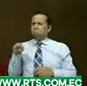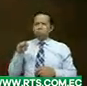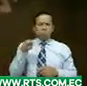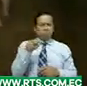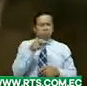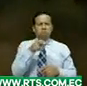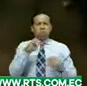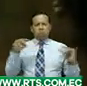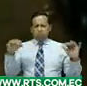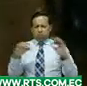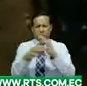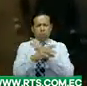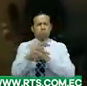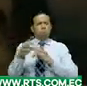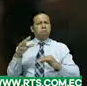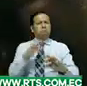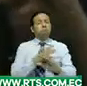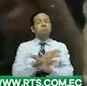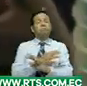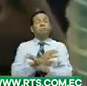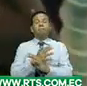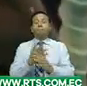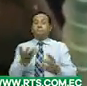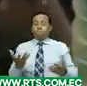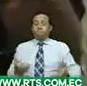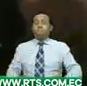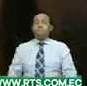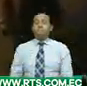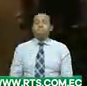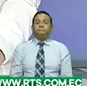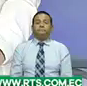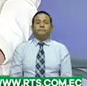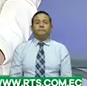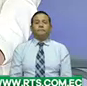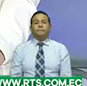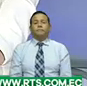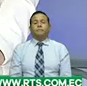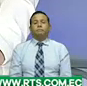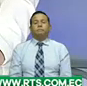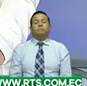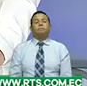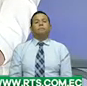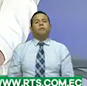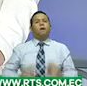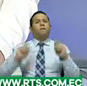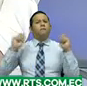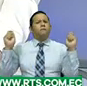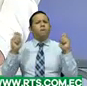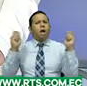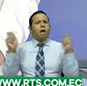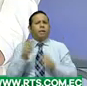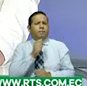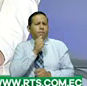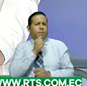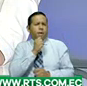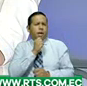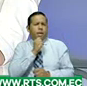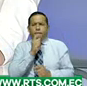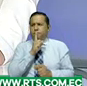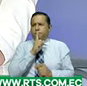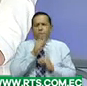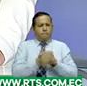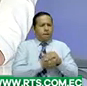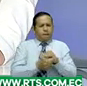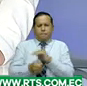Desde la provincia de Manabí, informó Wendy Delgado. Fiestas clandestinas que concentraban a más de